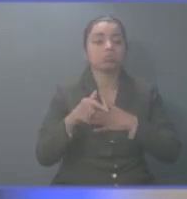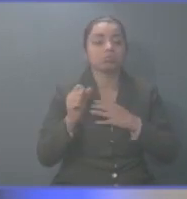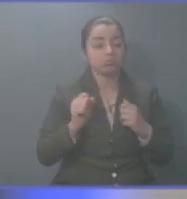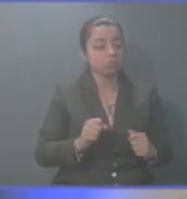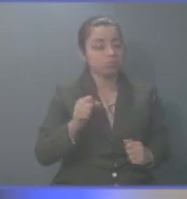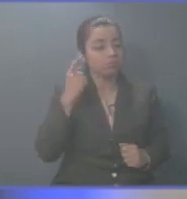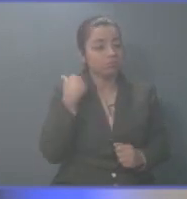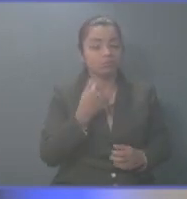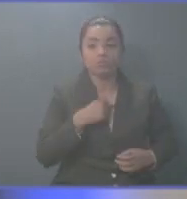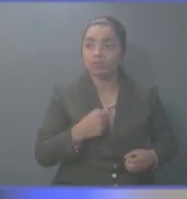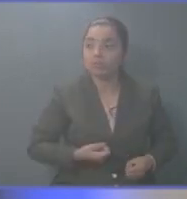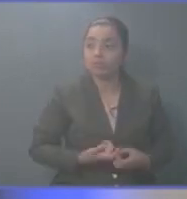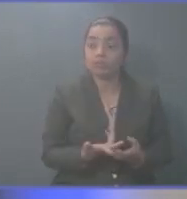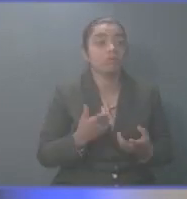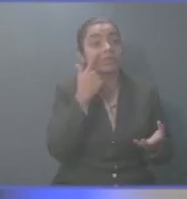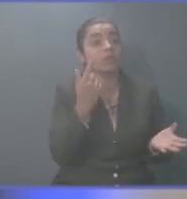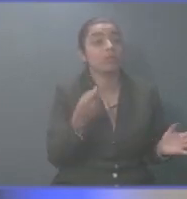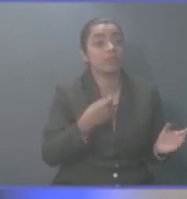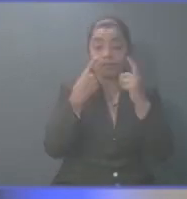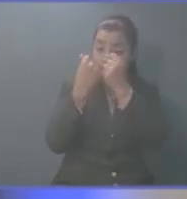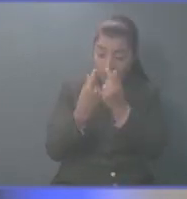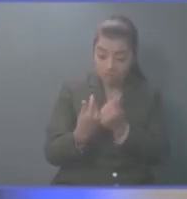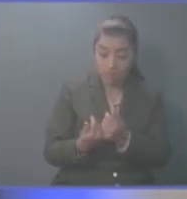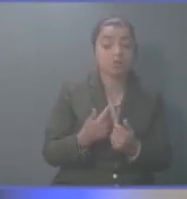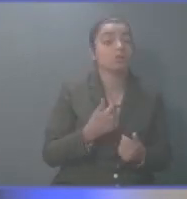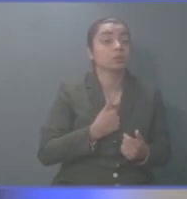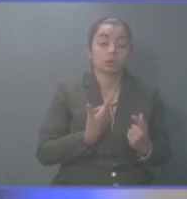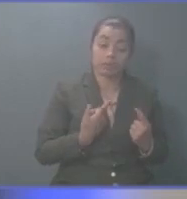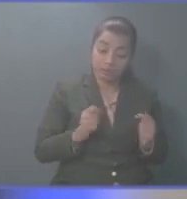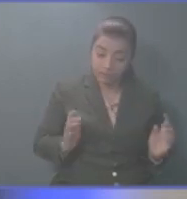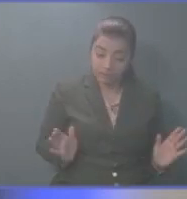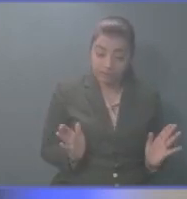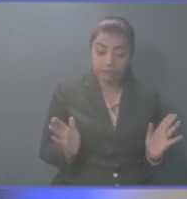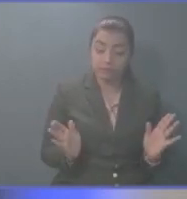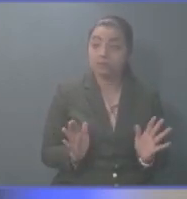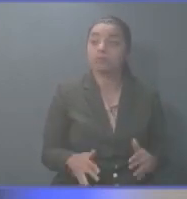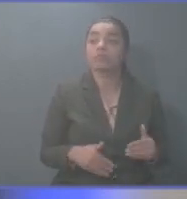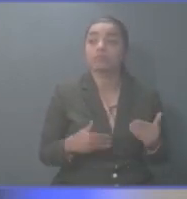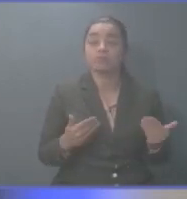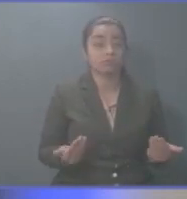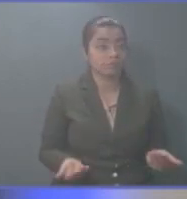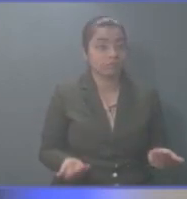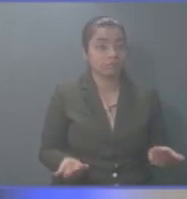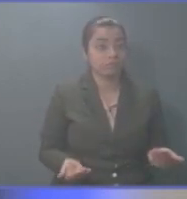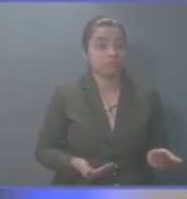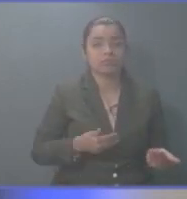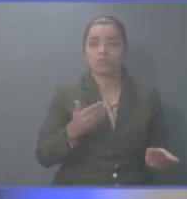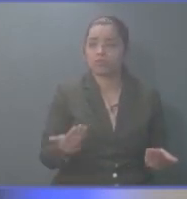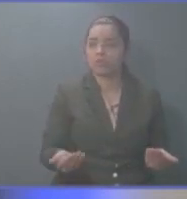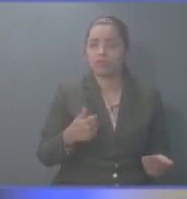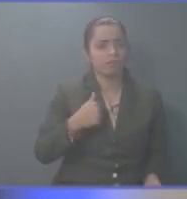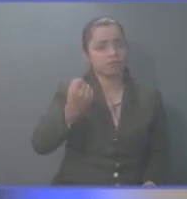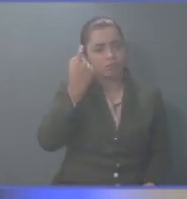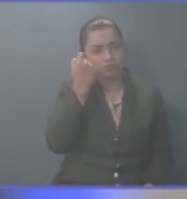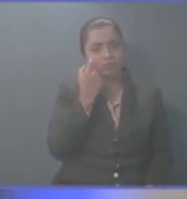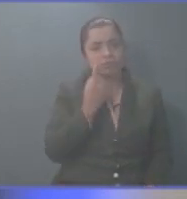simplemente dijo: si me dan el recurso financiero, yo voy a tratar de pero de repente uno entiende